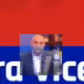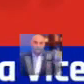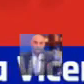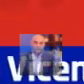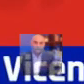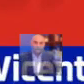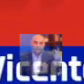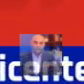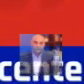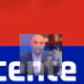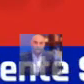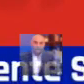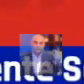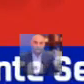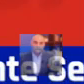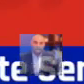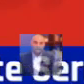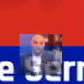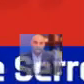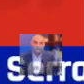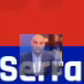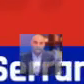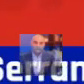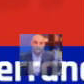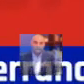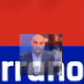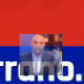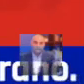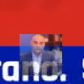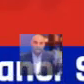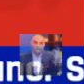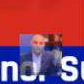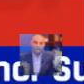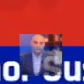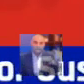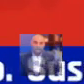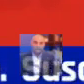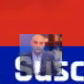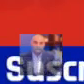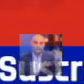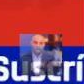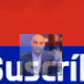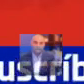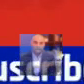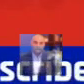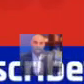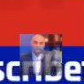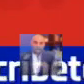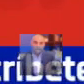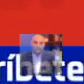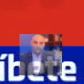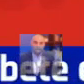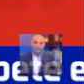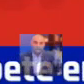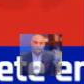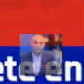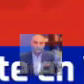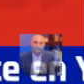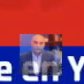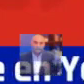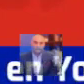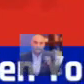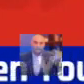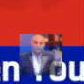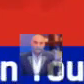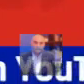de todo lo que digan el empresariado y adversa contra todo lo que diga el